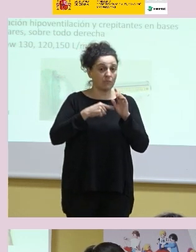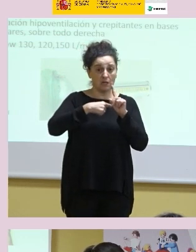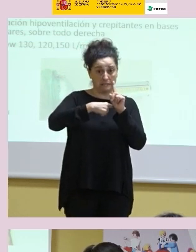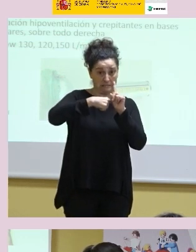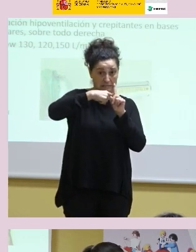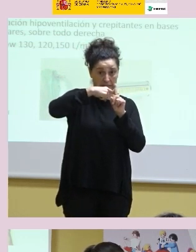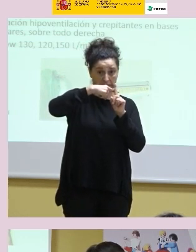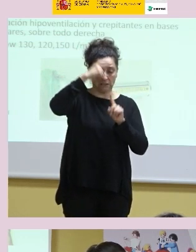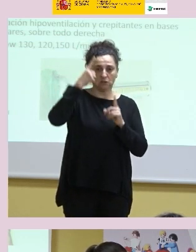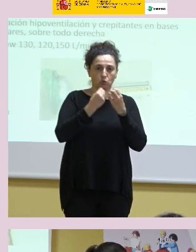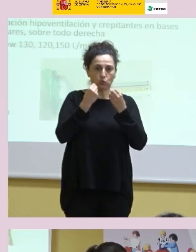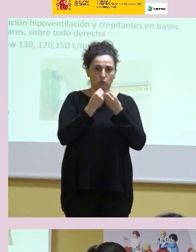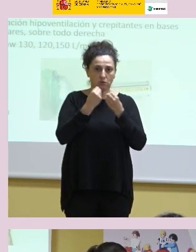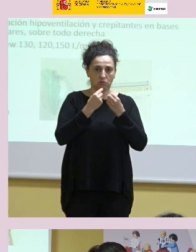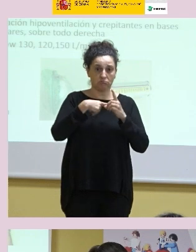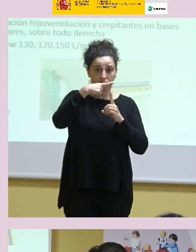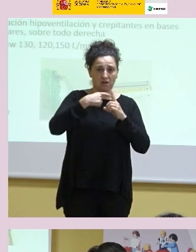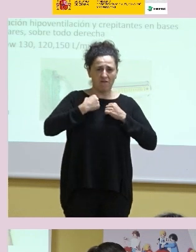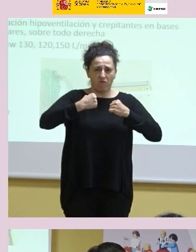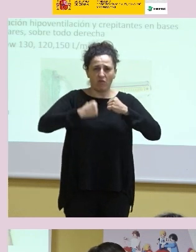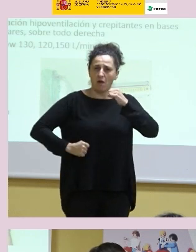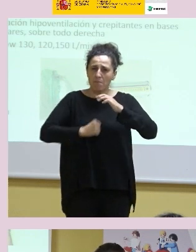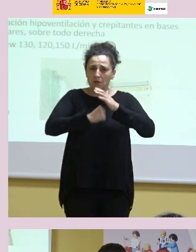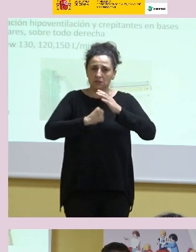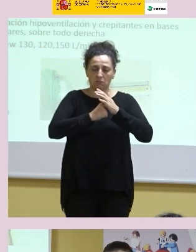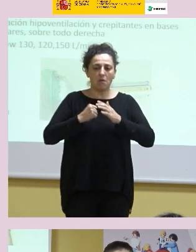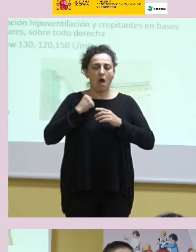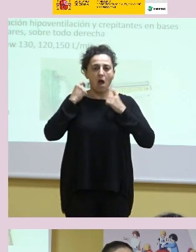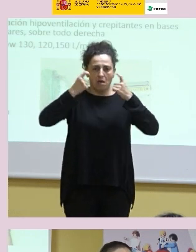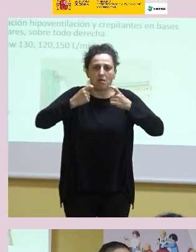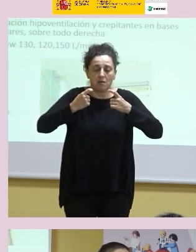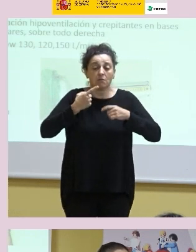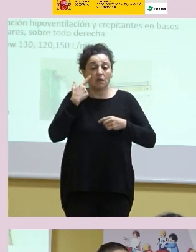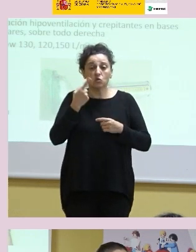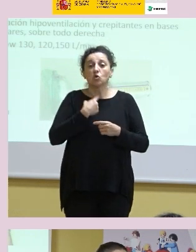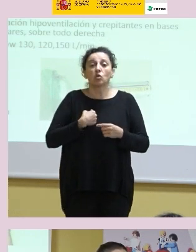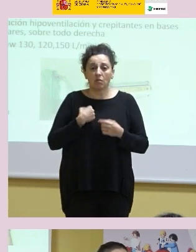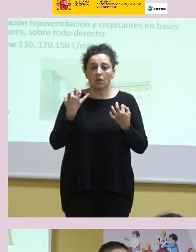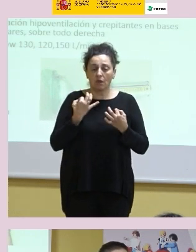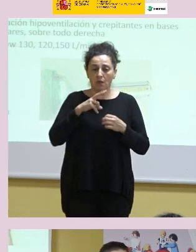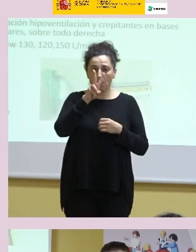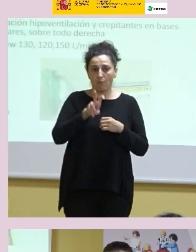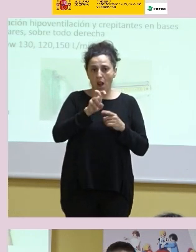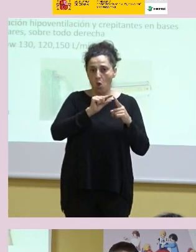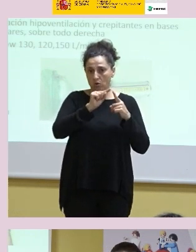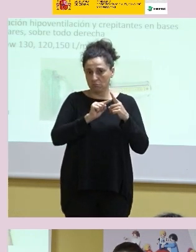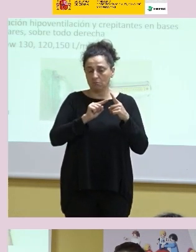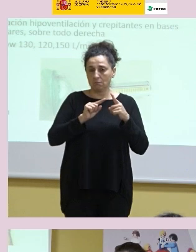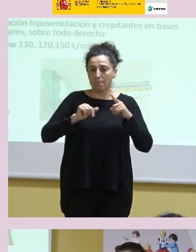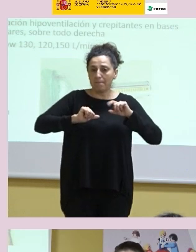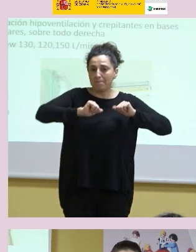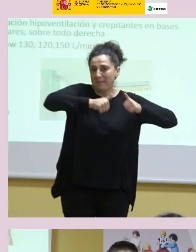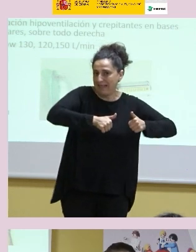en la escala el numerito hacia la fuerza máxima que ha realizado el paciente y eso nos indica el valor propio con el que nosotros